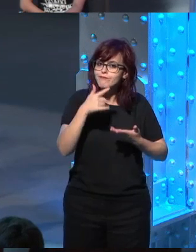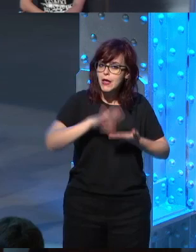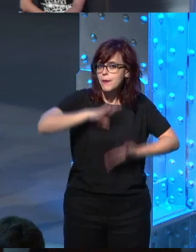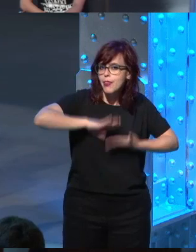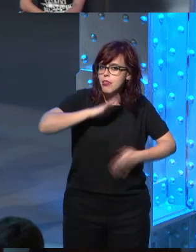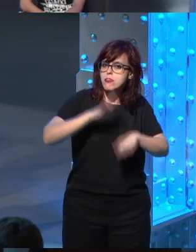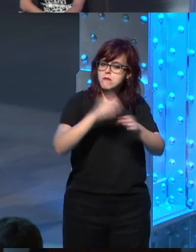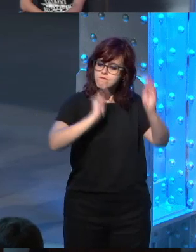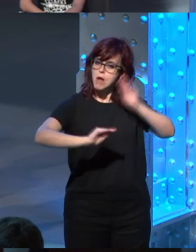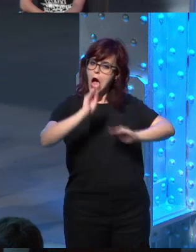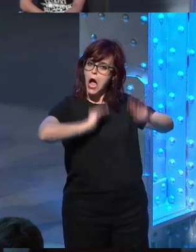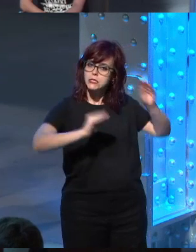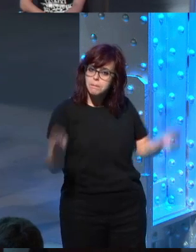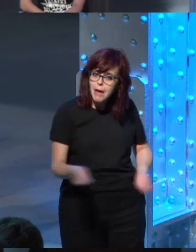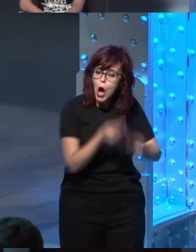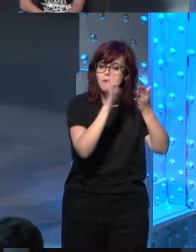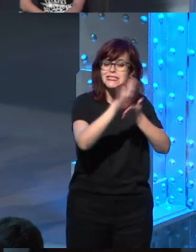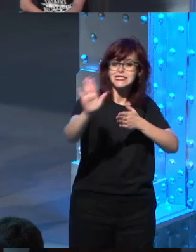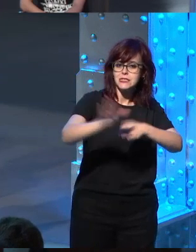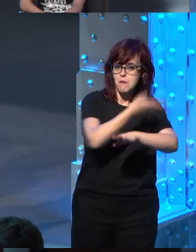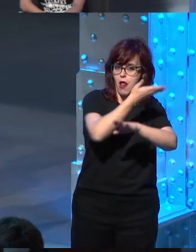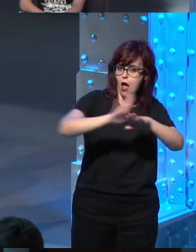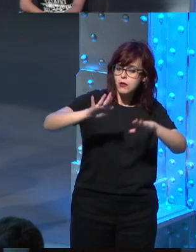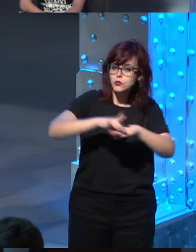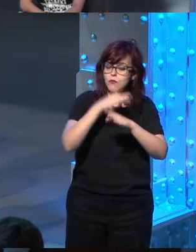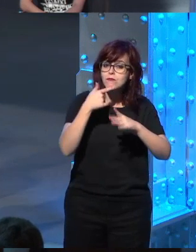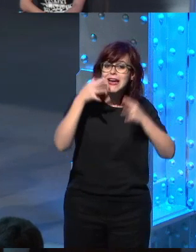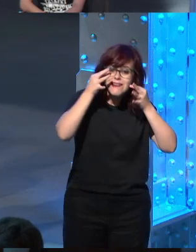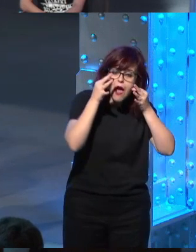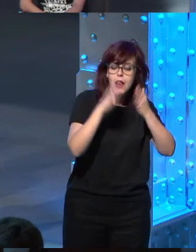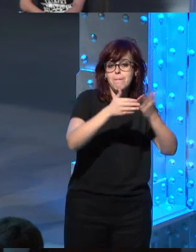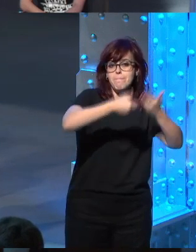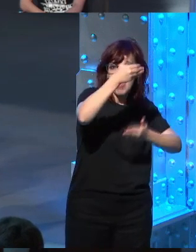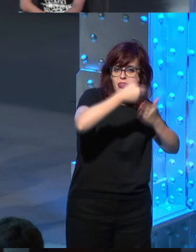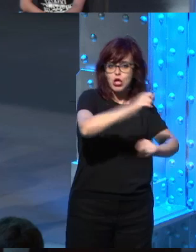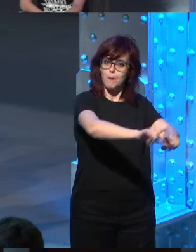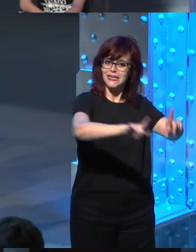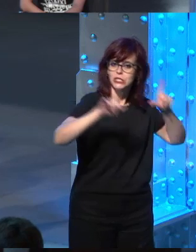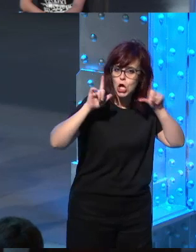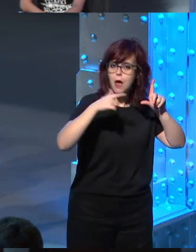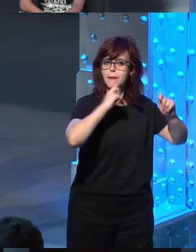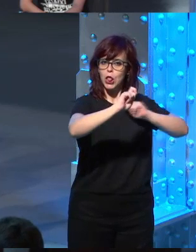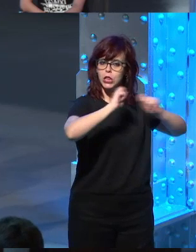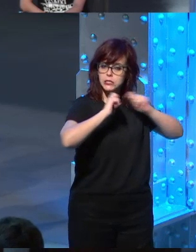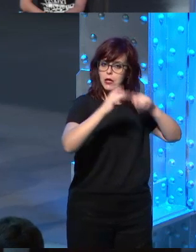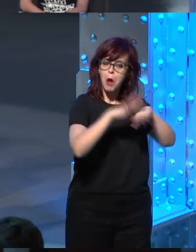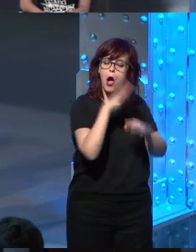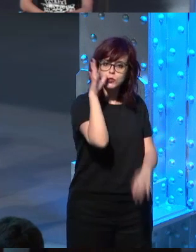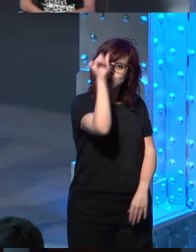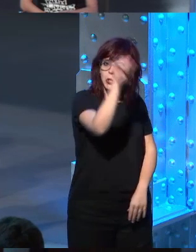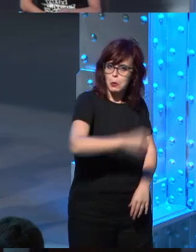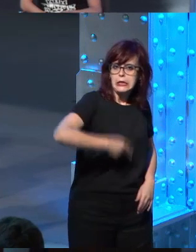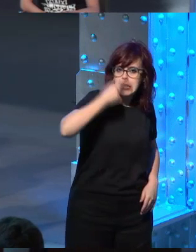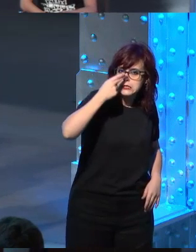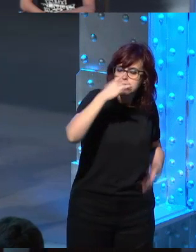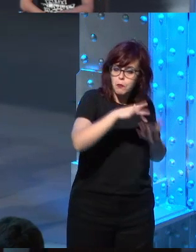oyente, el espectador, vaya consiguiendo diferenciar poco a poco qué medios o qué personajes merecen la pena de escuchar o de atender a lo que dicen, porque no hay